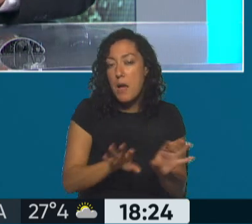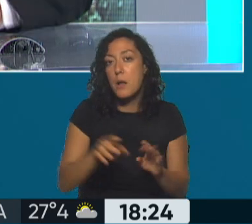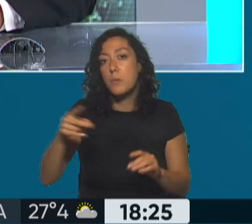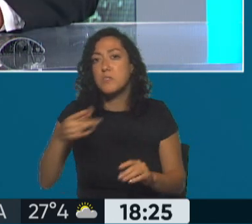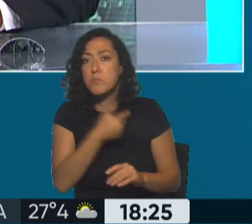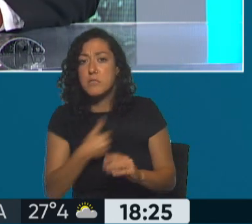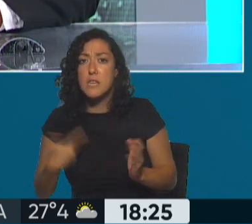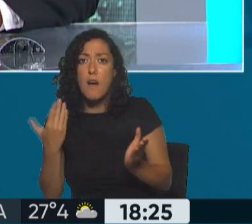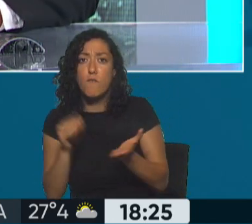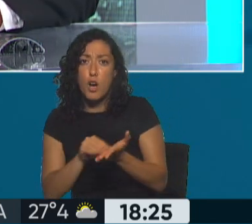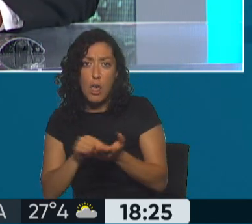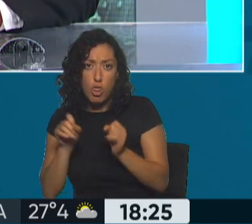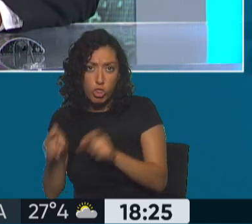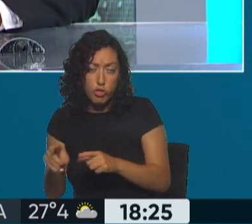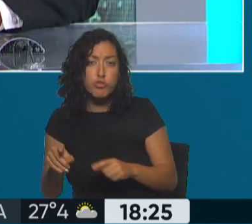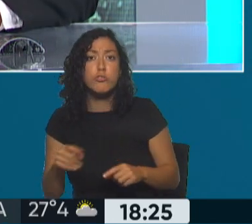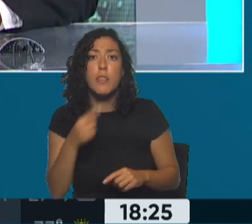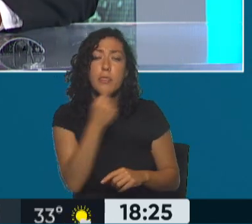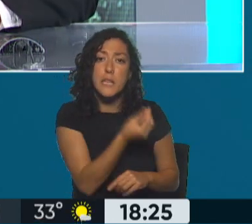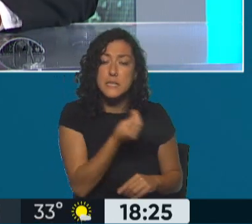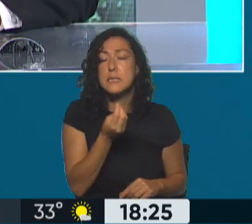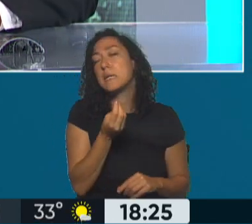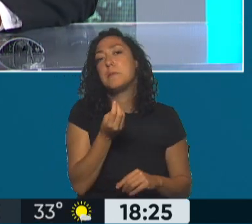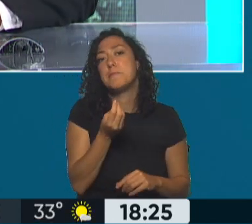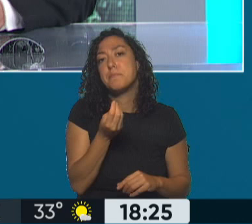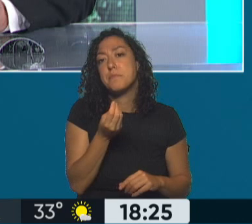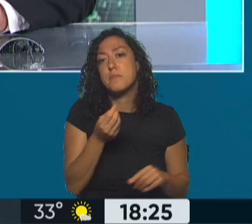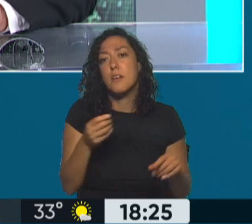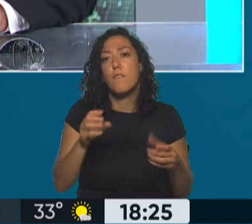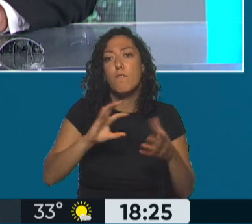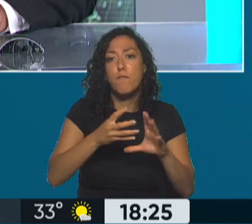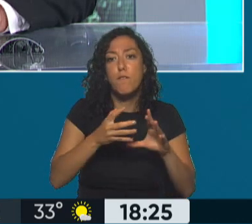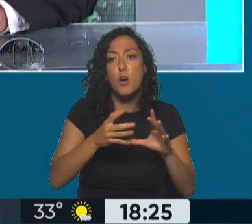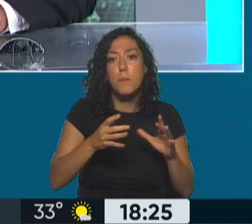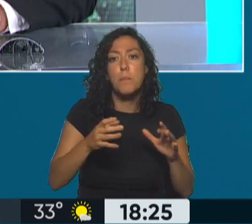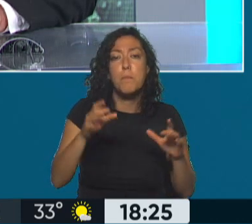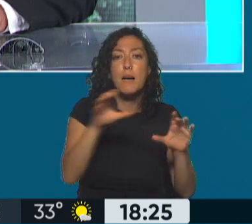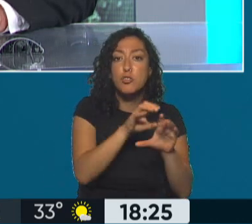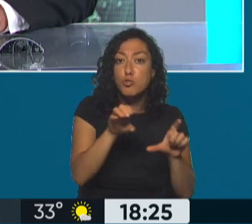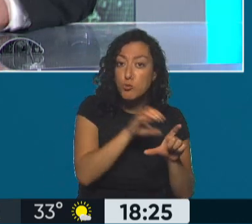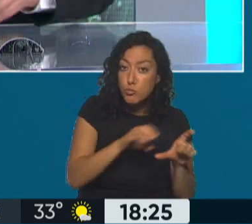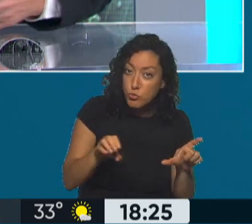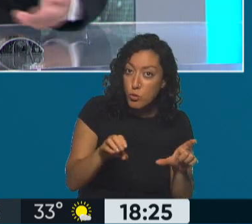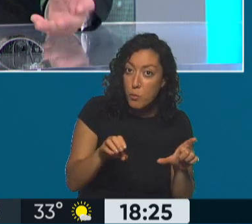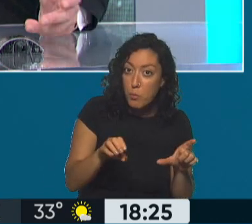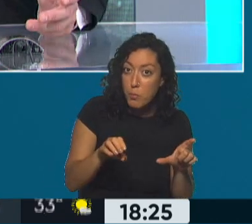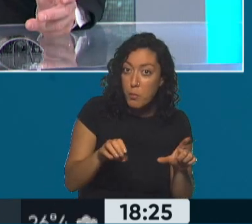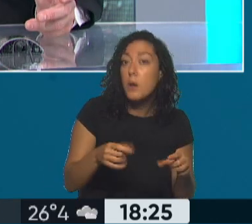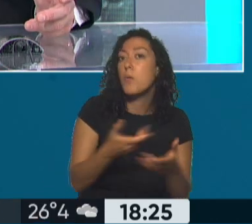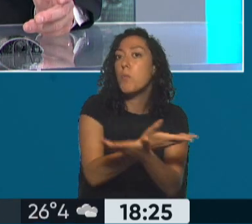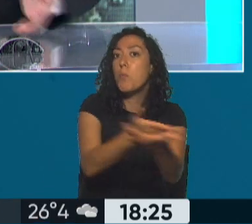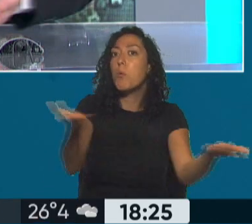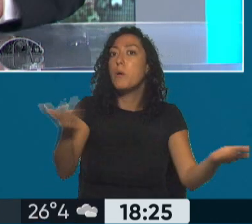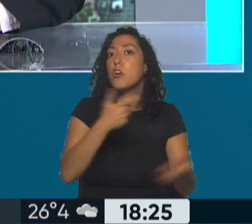Que eso que estaba previsto originalmente para hacerse por vía remota por la plataforma Zoom se transmitiera